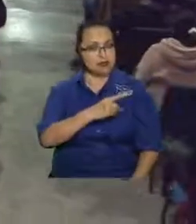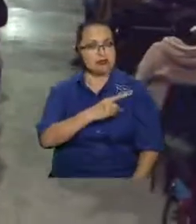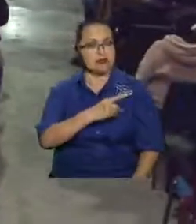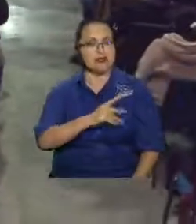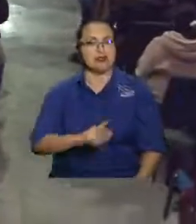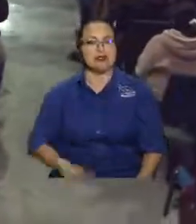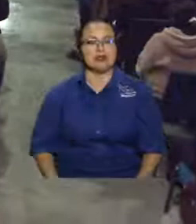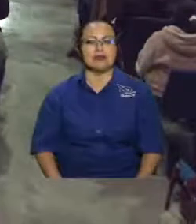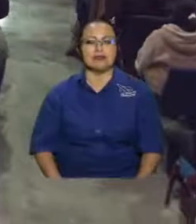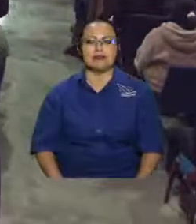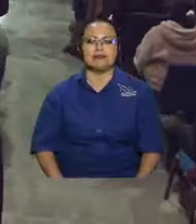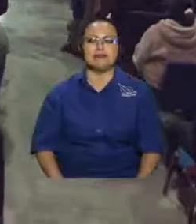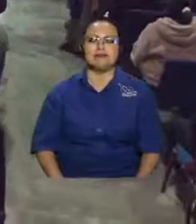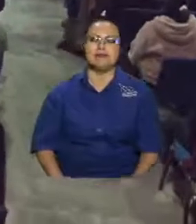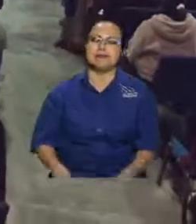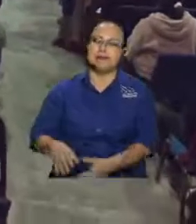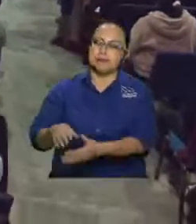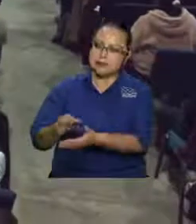deseos,